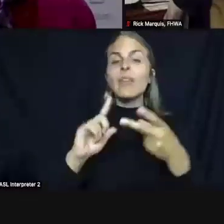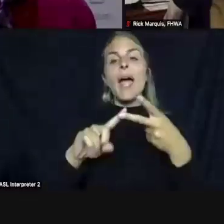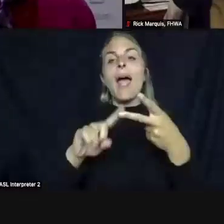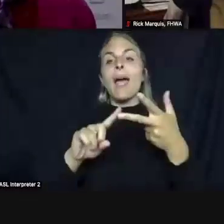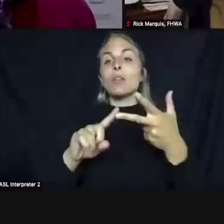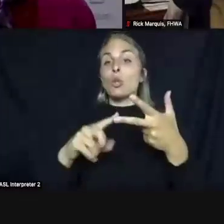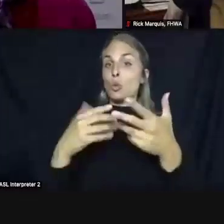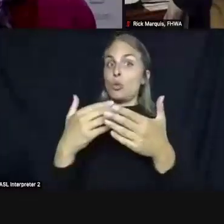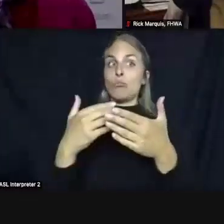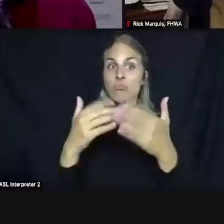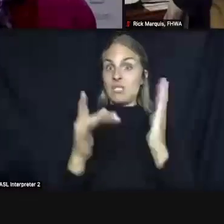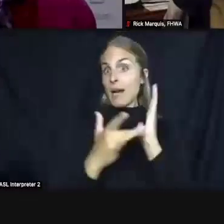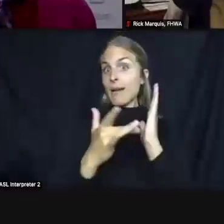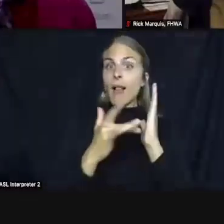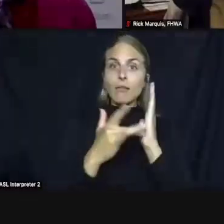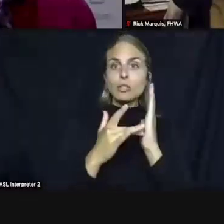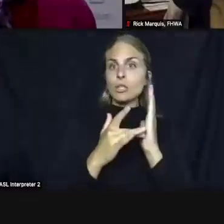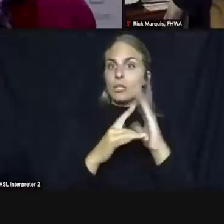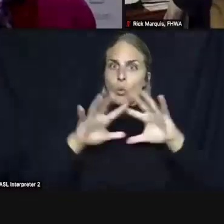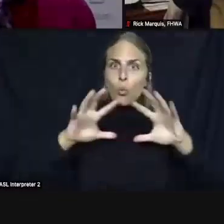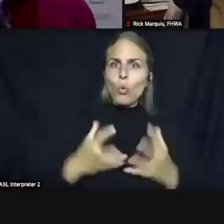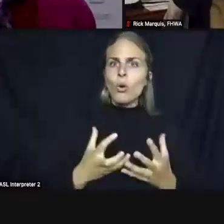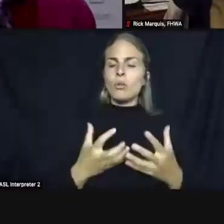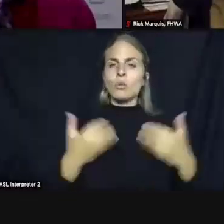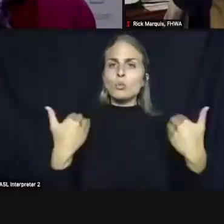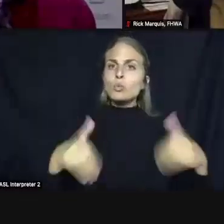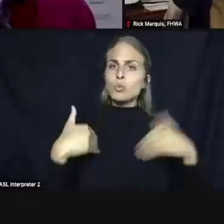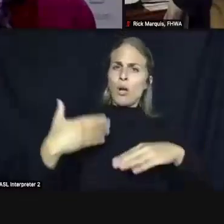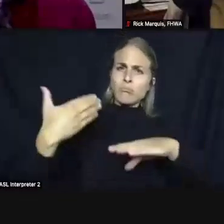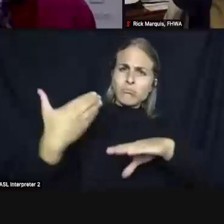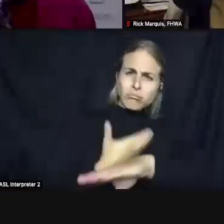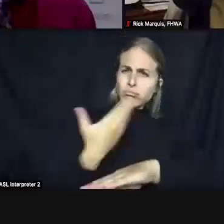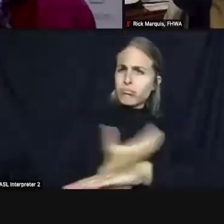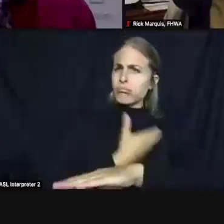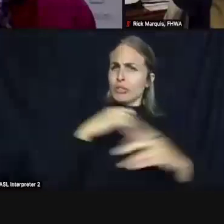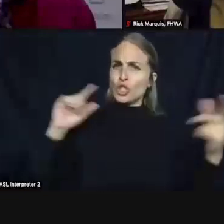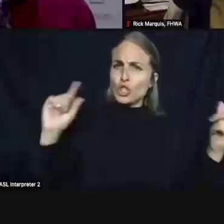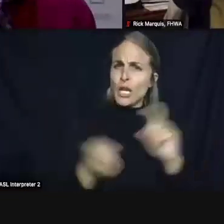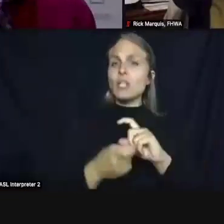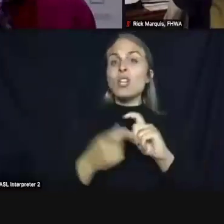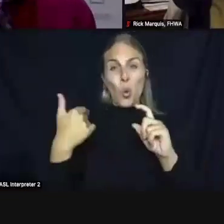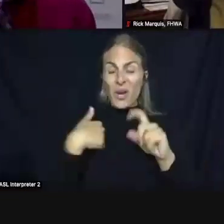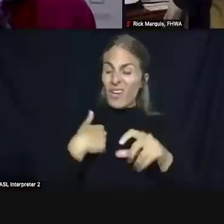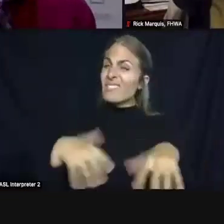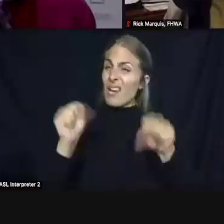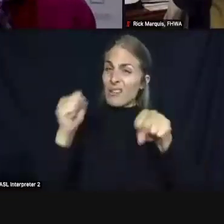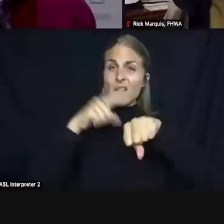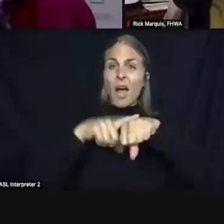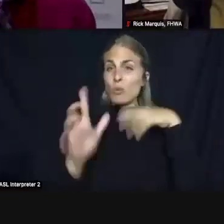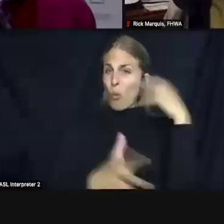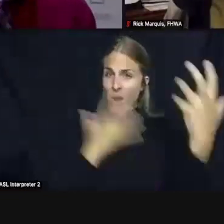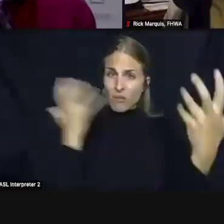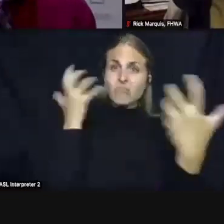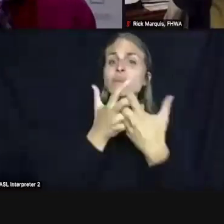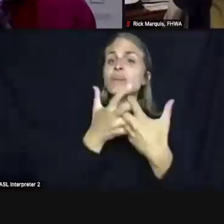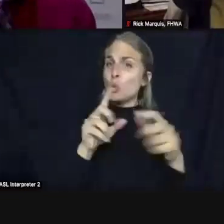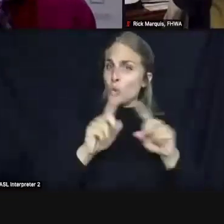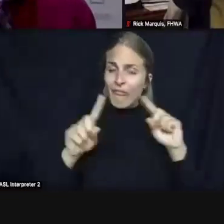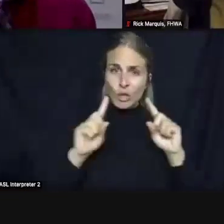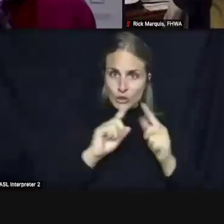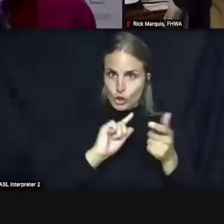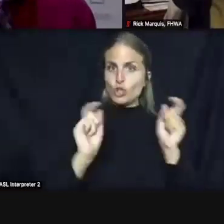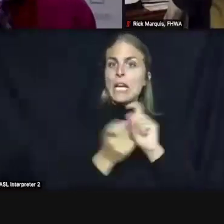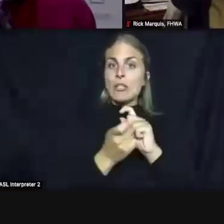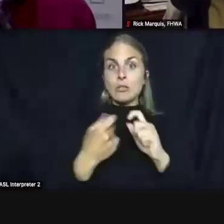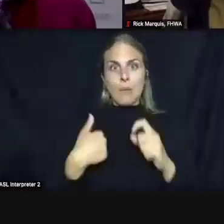el nuevo mundo de tecnología está cambiando y requiere tiempo para ajustar a dichos cambios, como hemos visto en